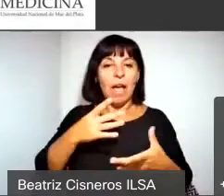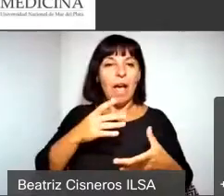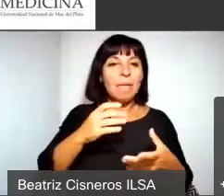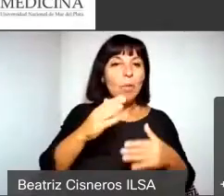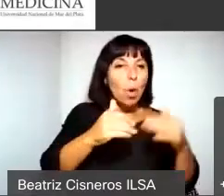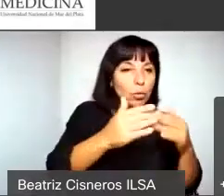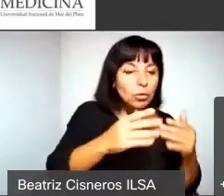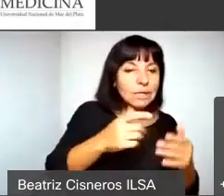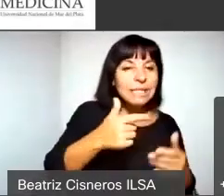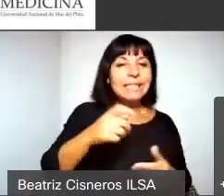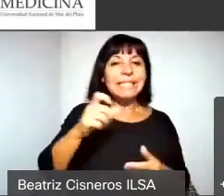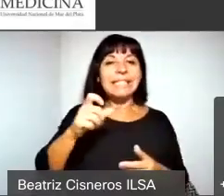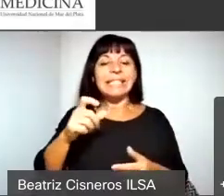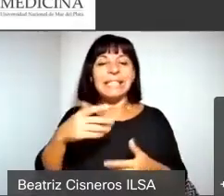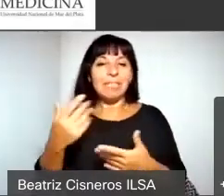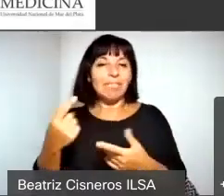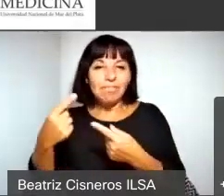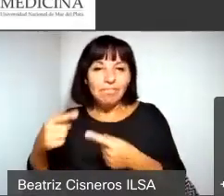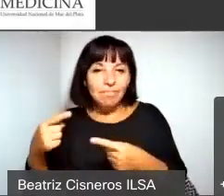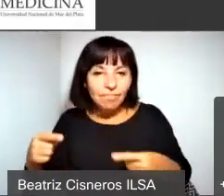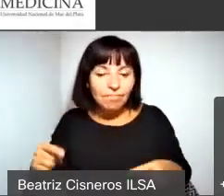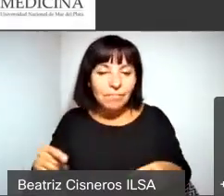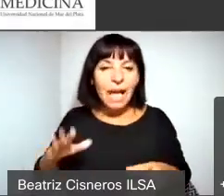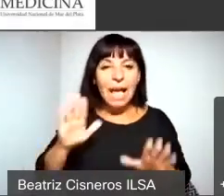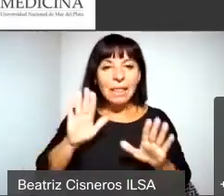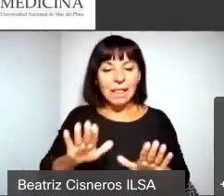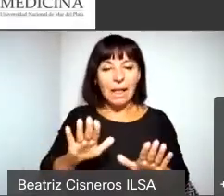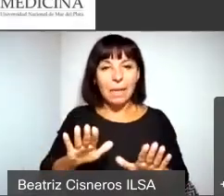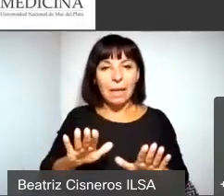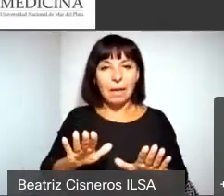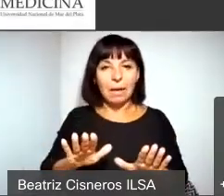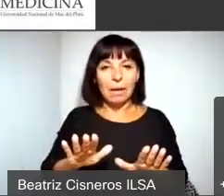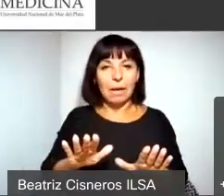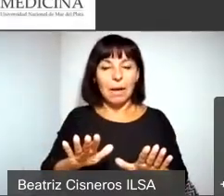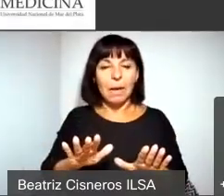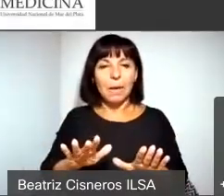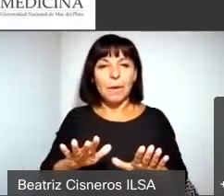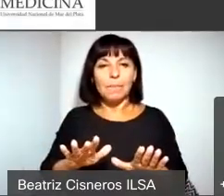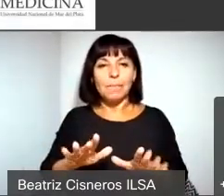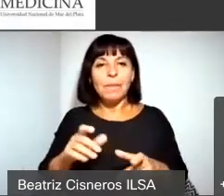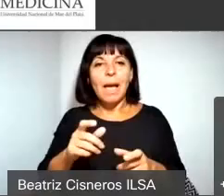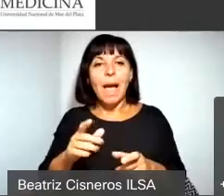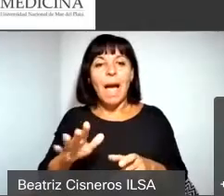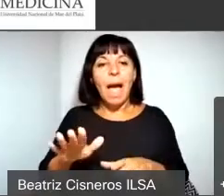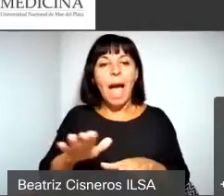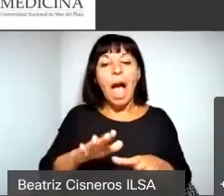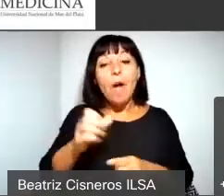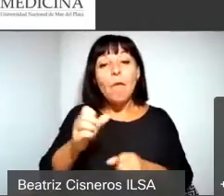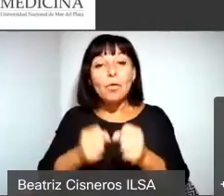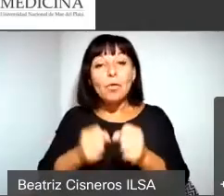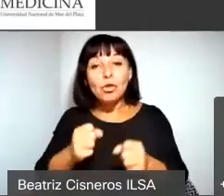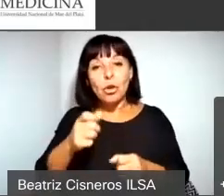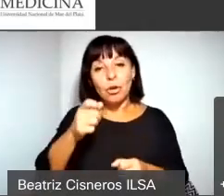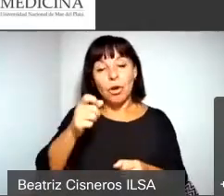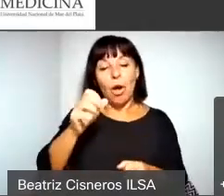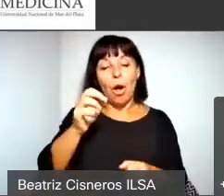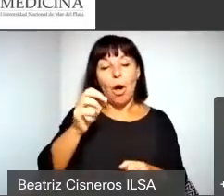cilios, y también estabilizar y fijar la posición de determinadas organelas en lugares